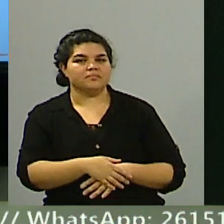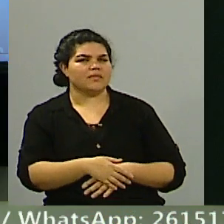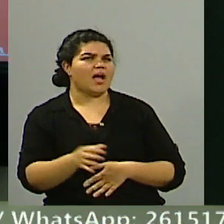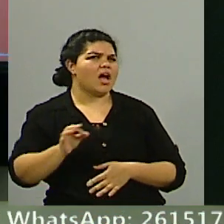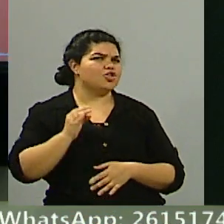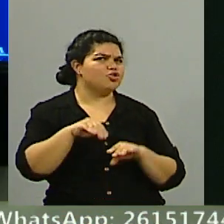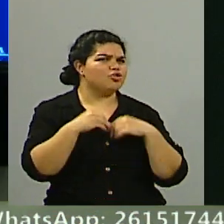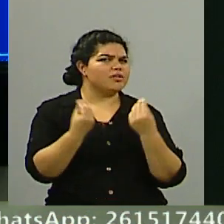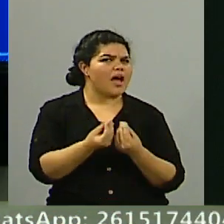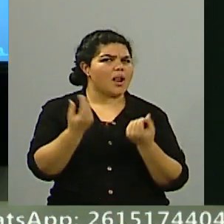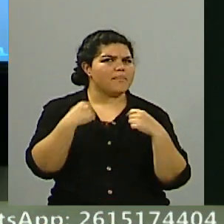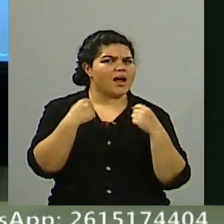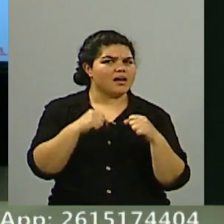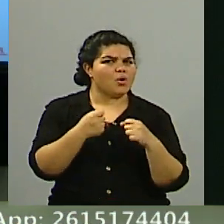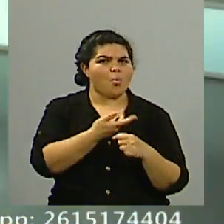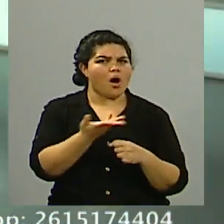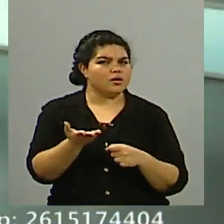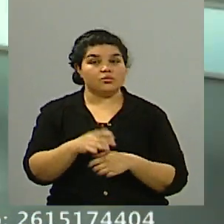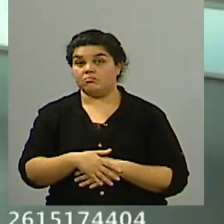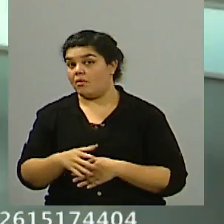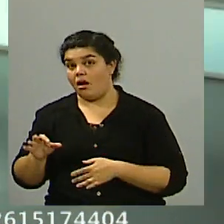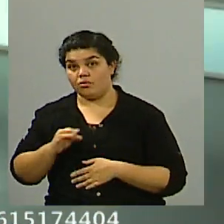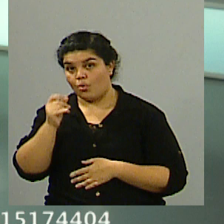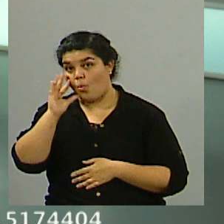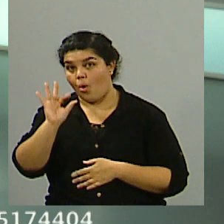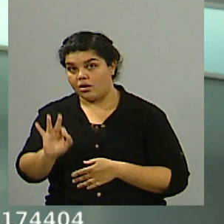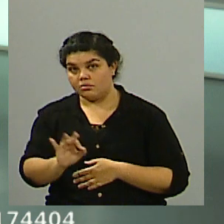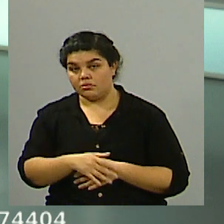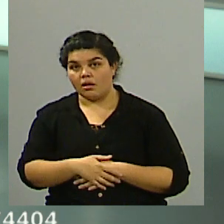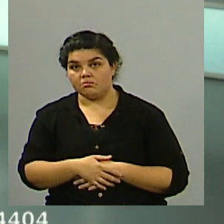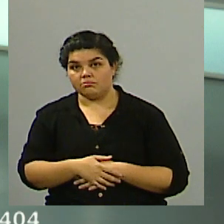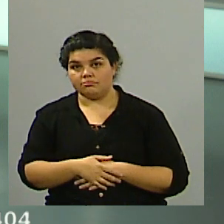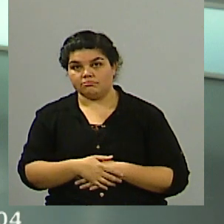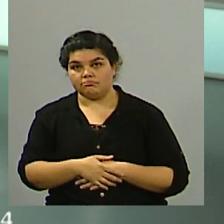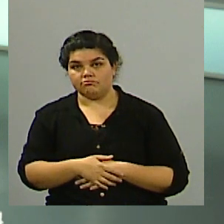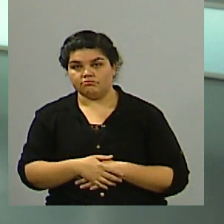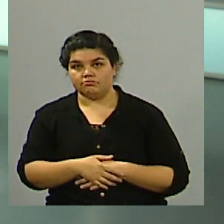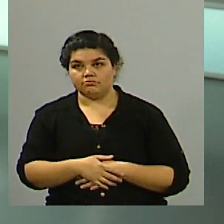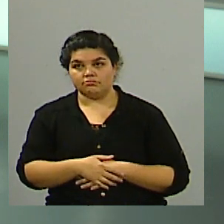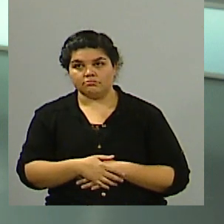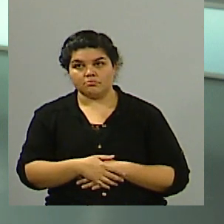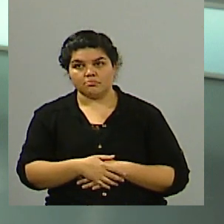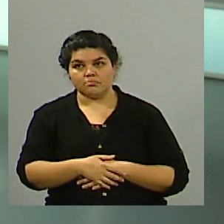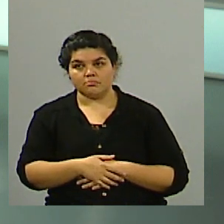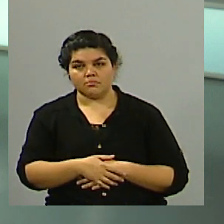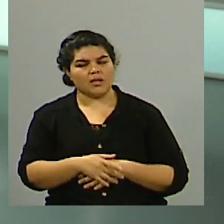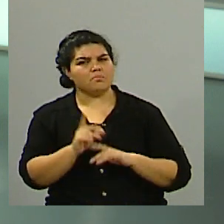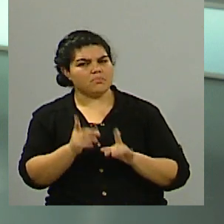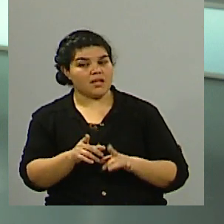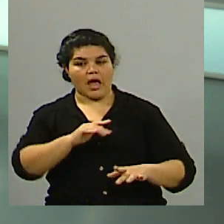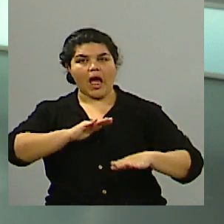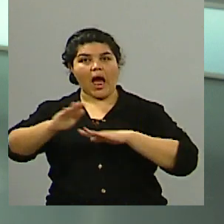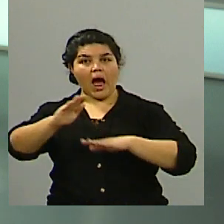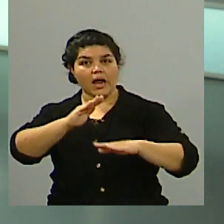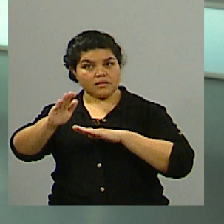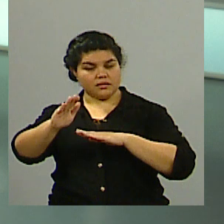40 años. 40 años. Por ahí, el común denominador respecto a esta disciplina, el arte